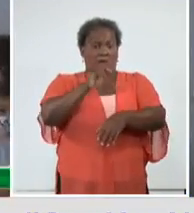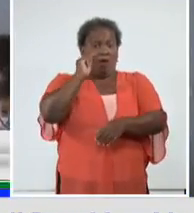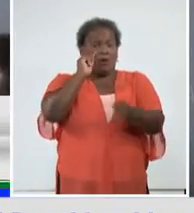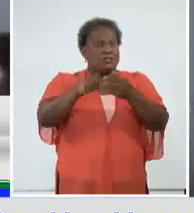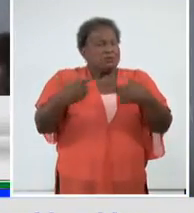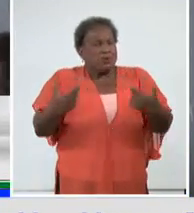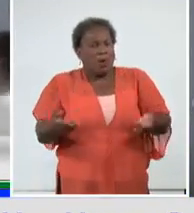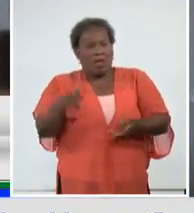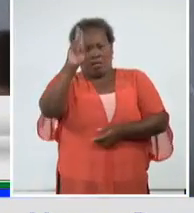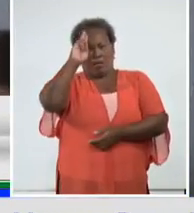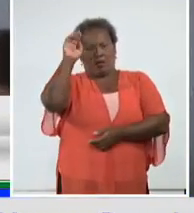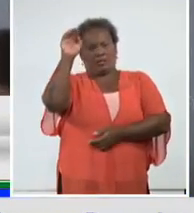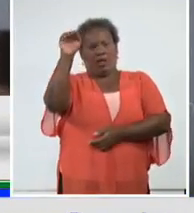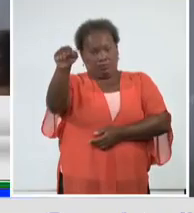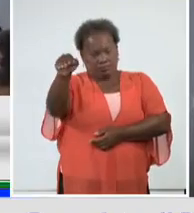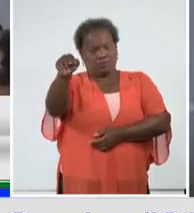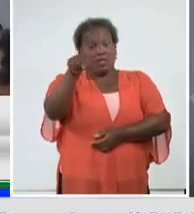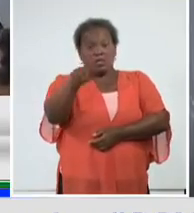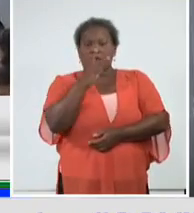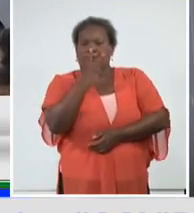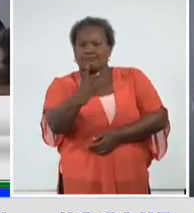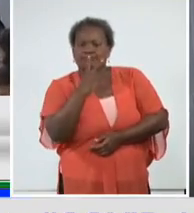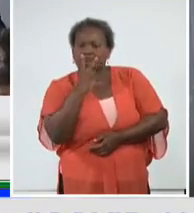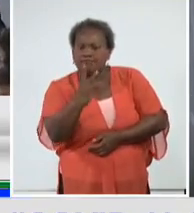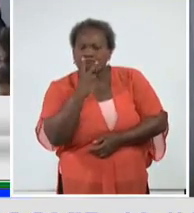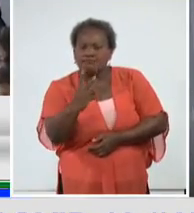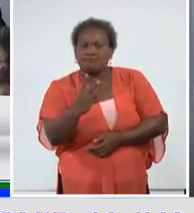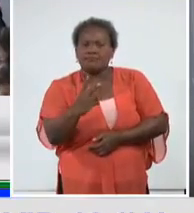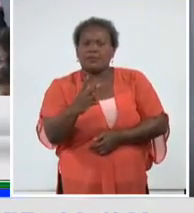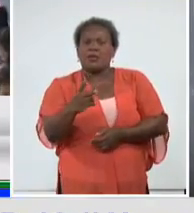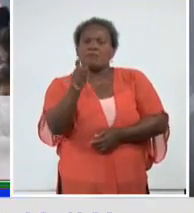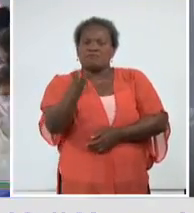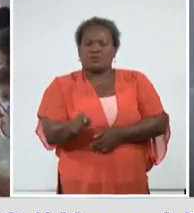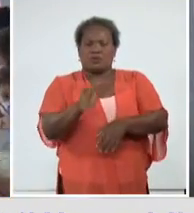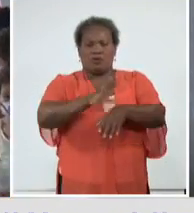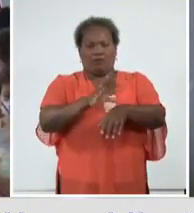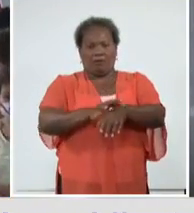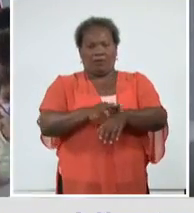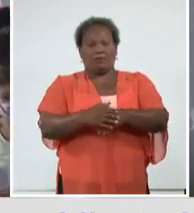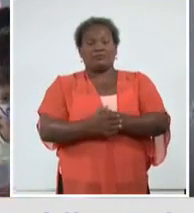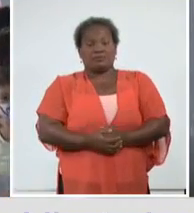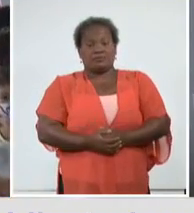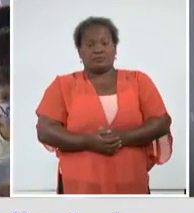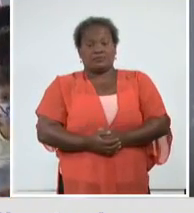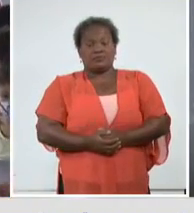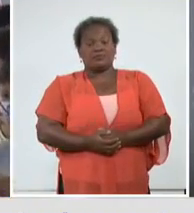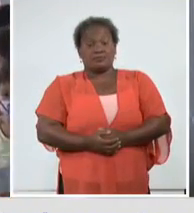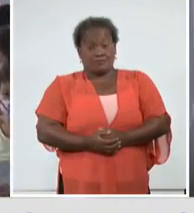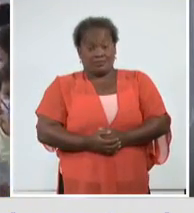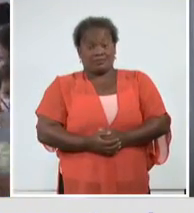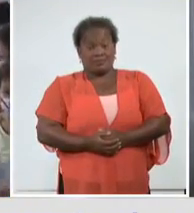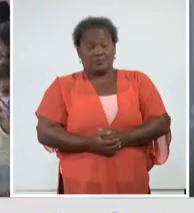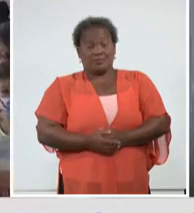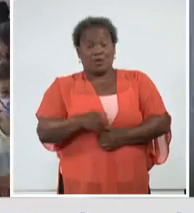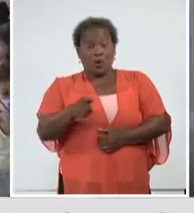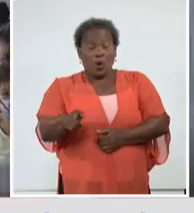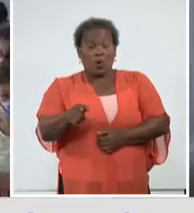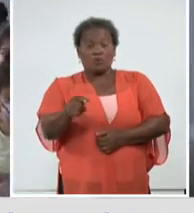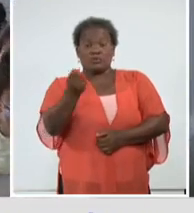una vigilancia y un seguimiento a los mismos con el tratamiento adecuado que requieran.